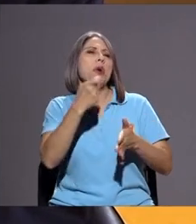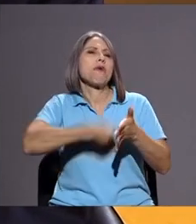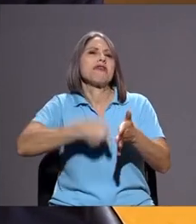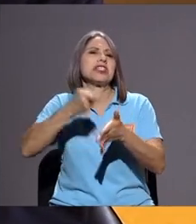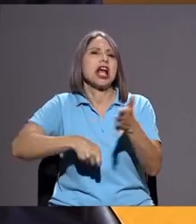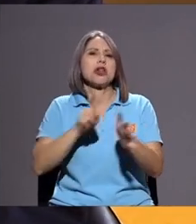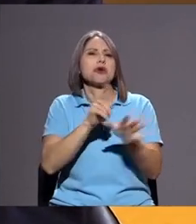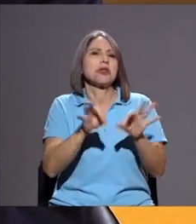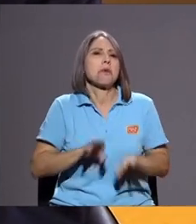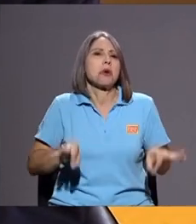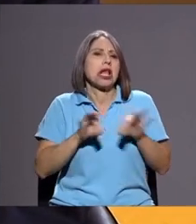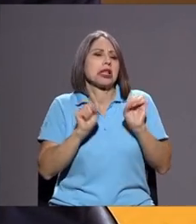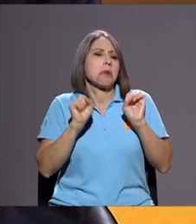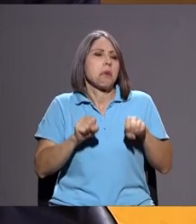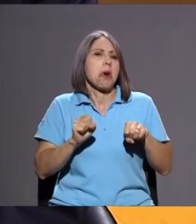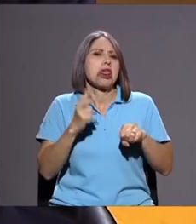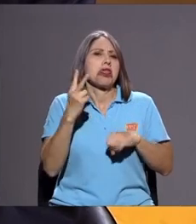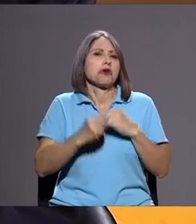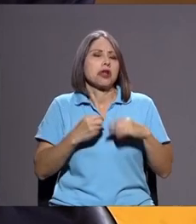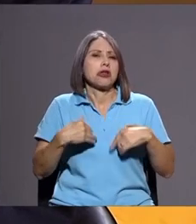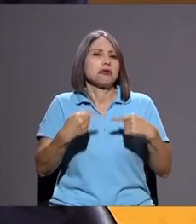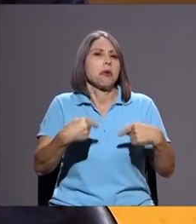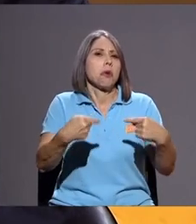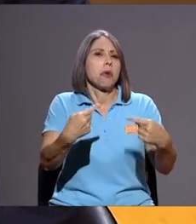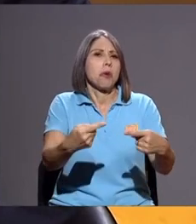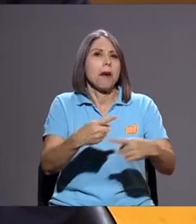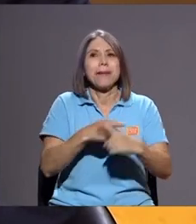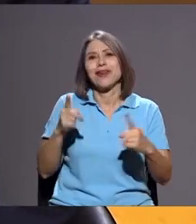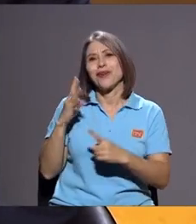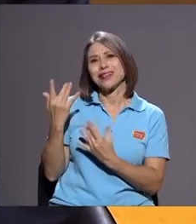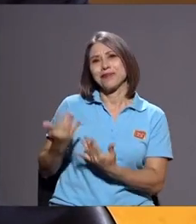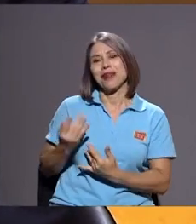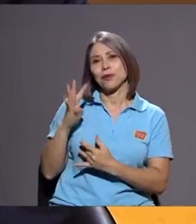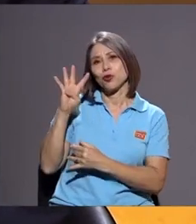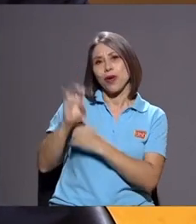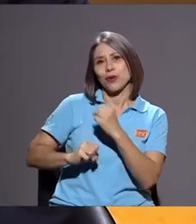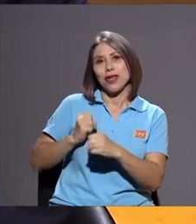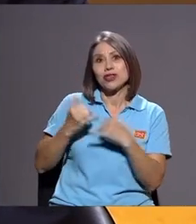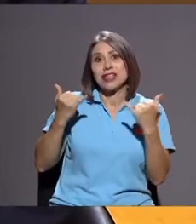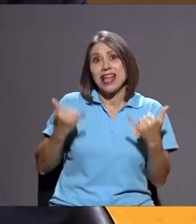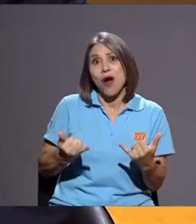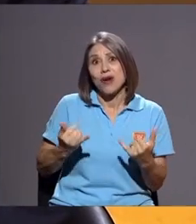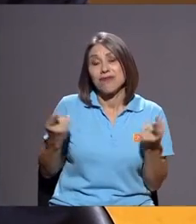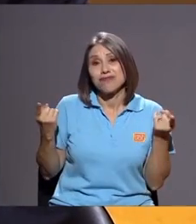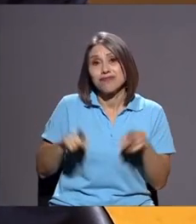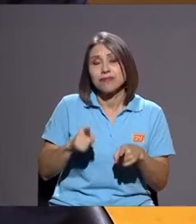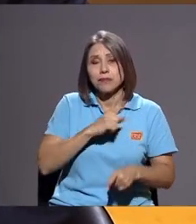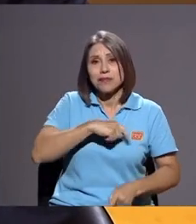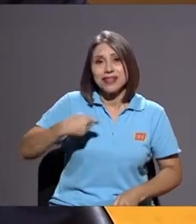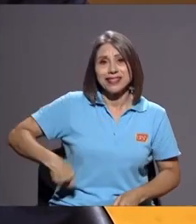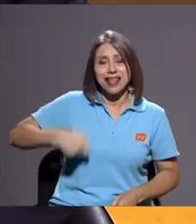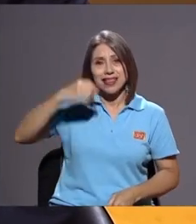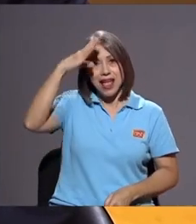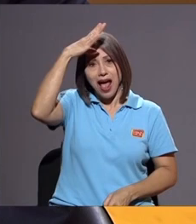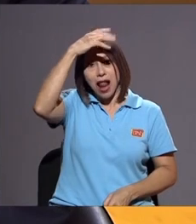donde esperamos cuatro años y la abuela vino reventar ahora el presidente al presidente alvarado